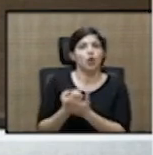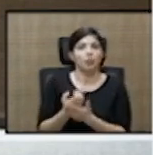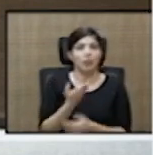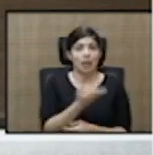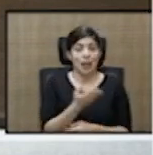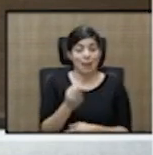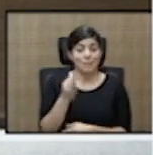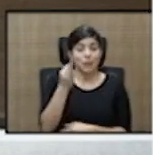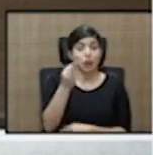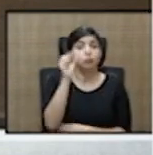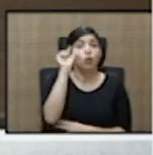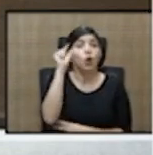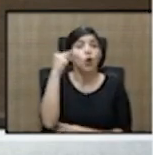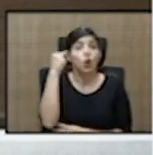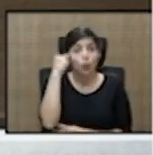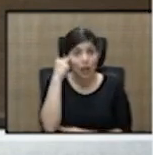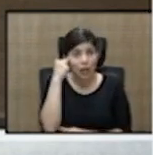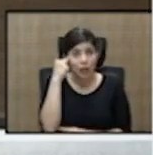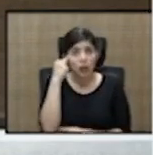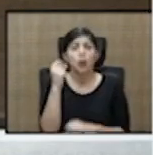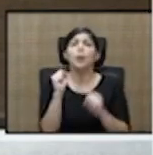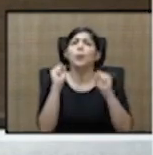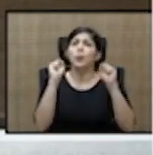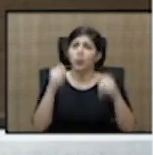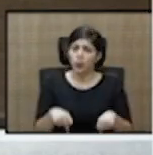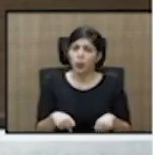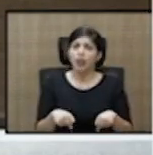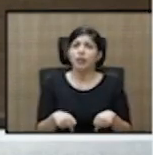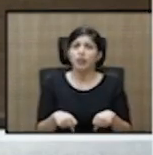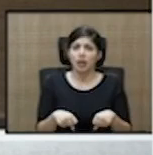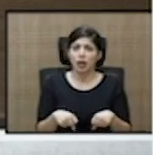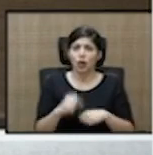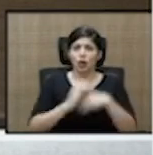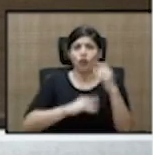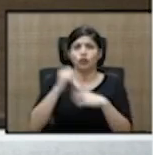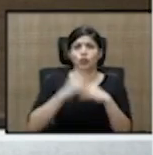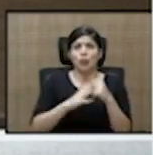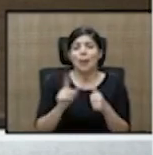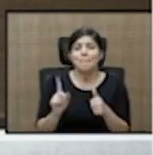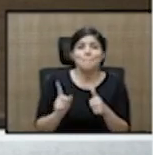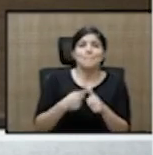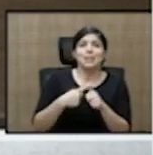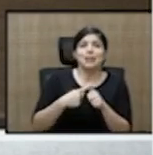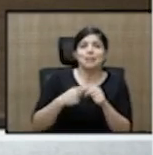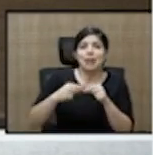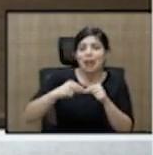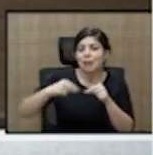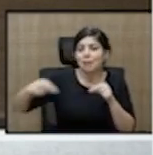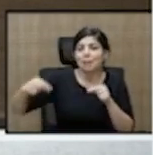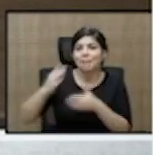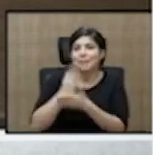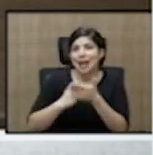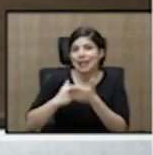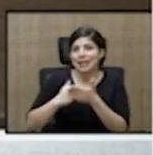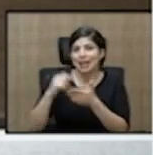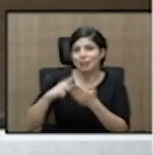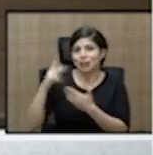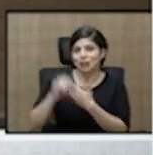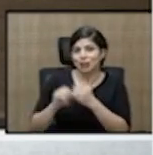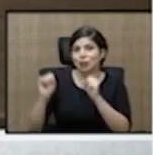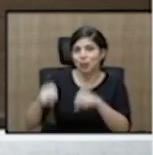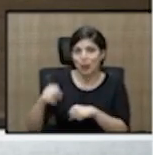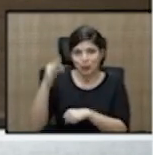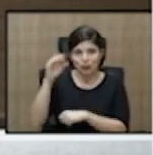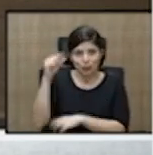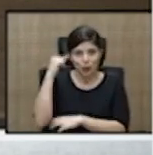ritmo, creo que ahí él se refirió. El tema, al final de cuentas, de seguridad y narcotráfico, a lo cual me parece que quedó debiendo, porque habló de